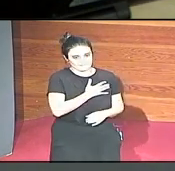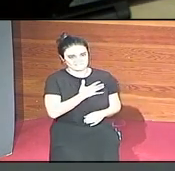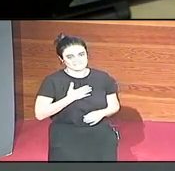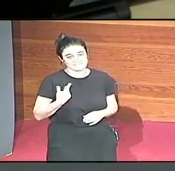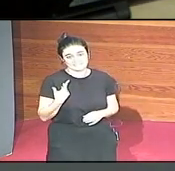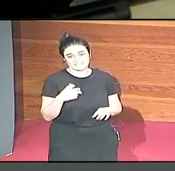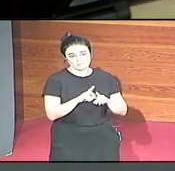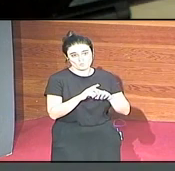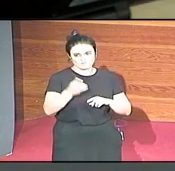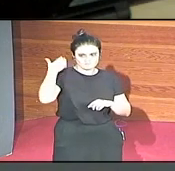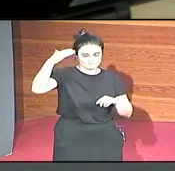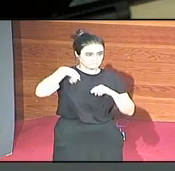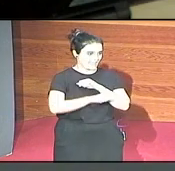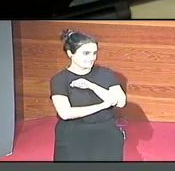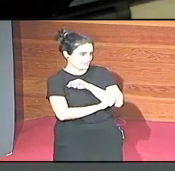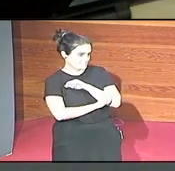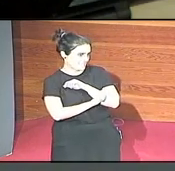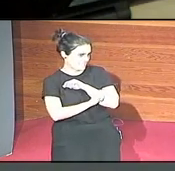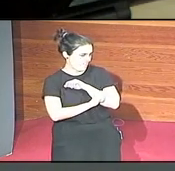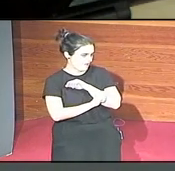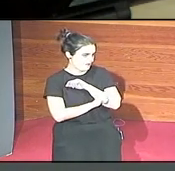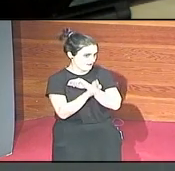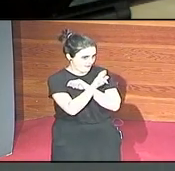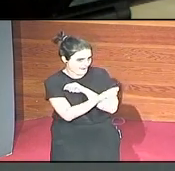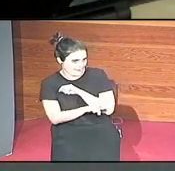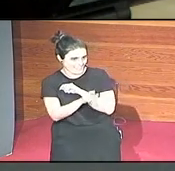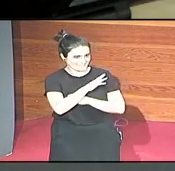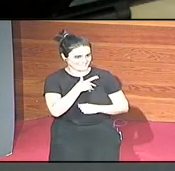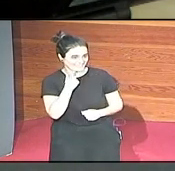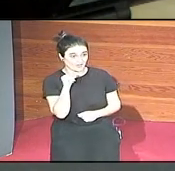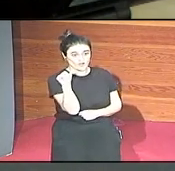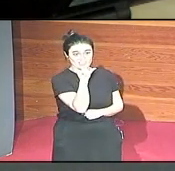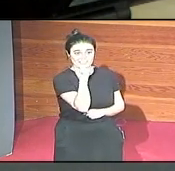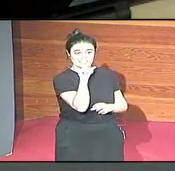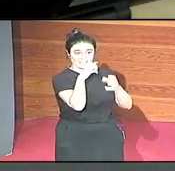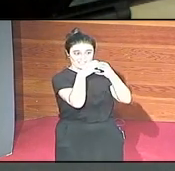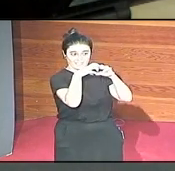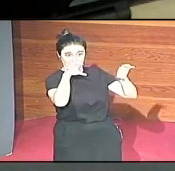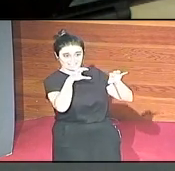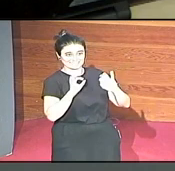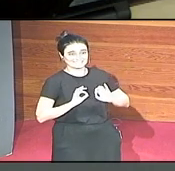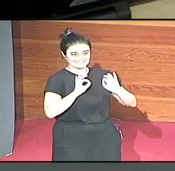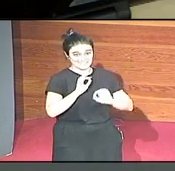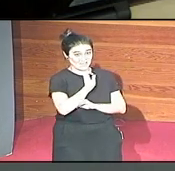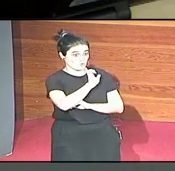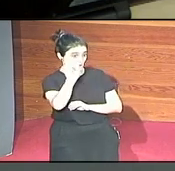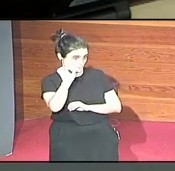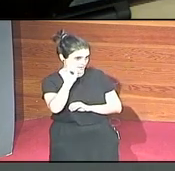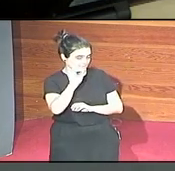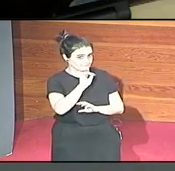vieja estrategia, dividir el campo occidental, en particular el europeo, que